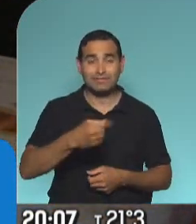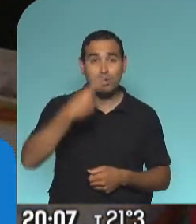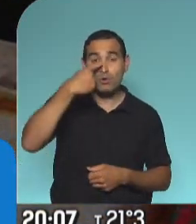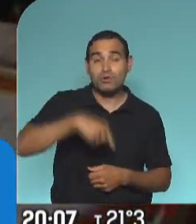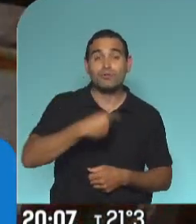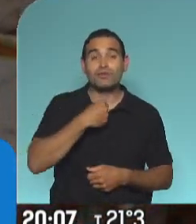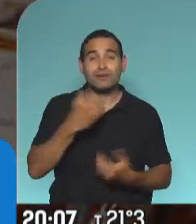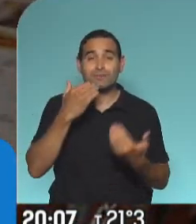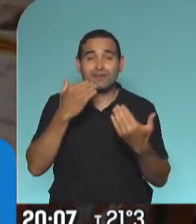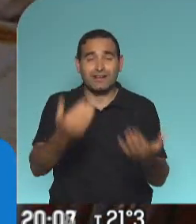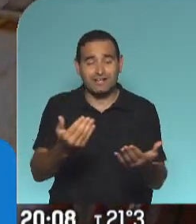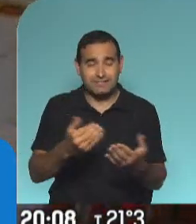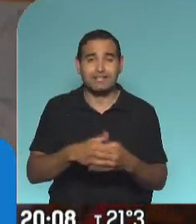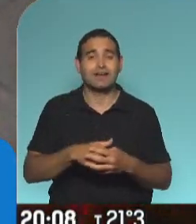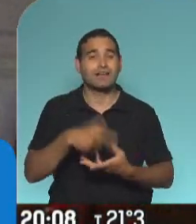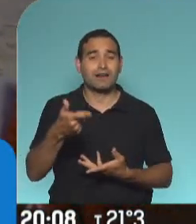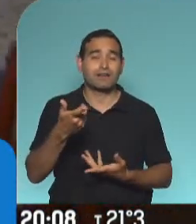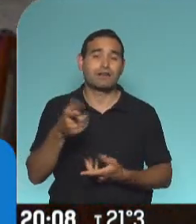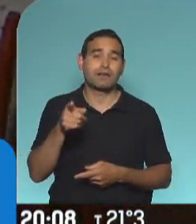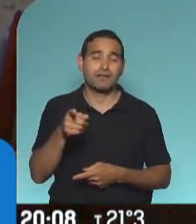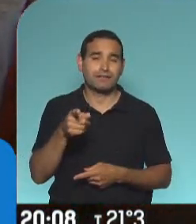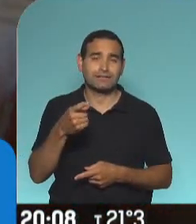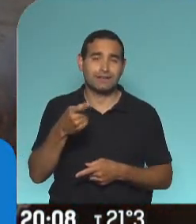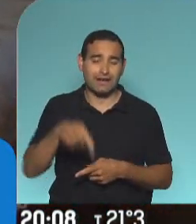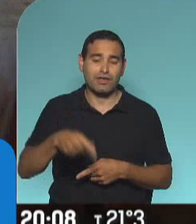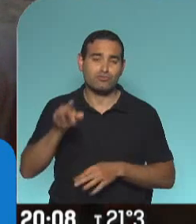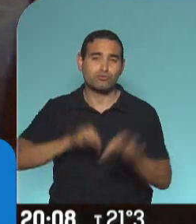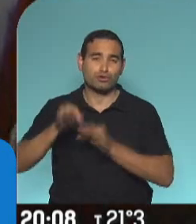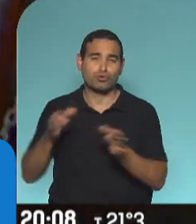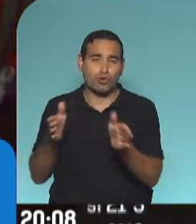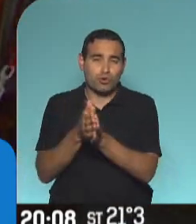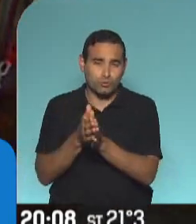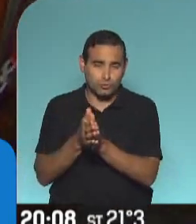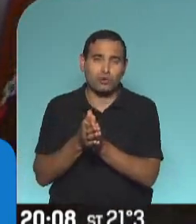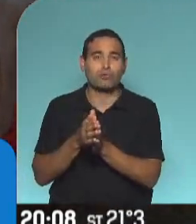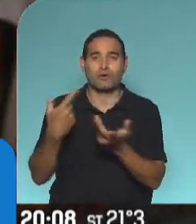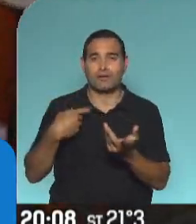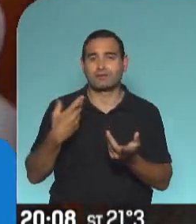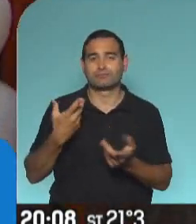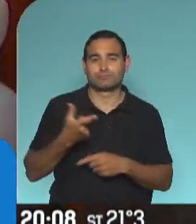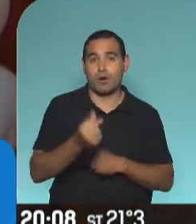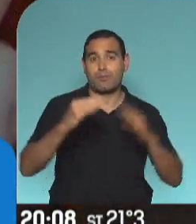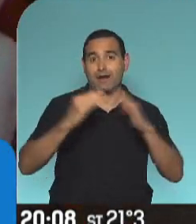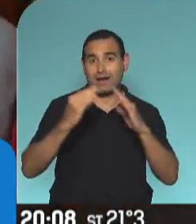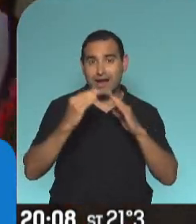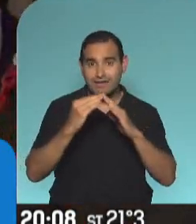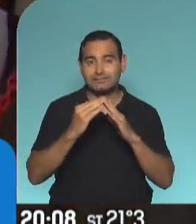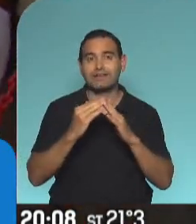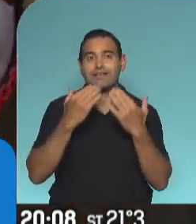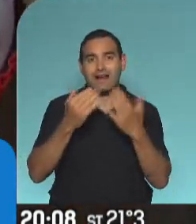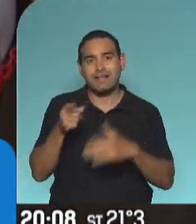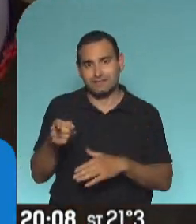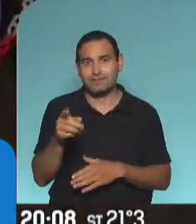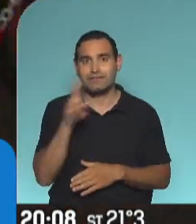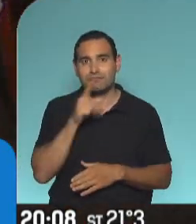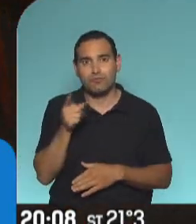quiero agradecer a la doctora Matilde Irene Arenales, que compartió con nosotros y comparte este proyecto en la adquisición de la casa, y que gracias a ella y a